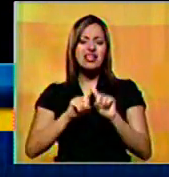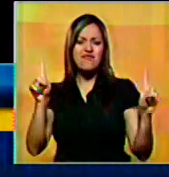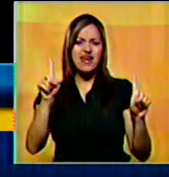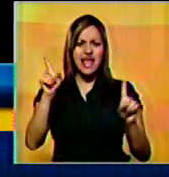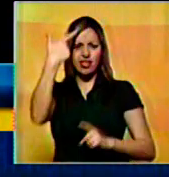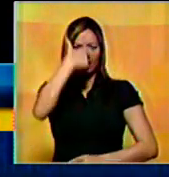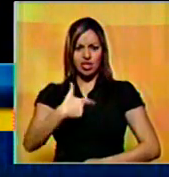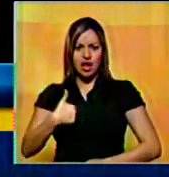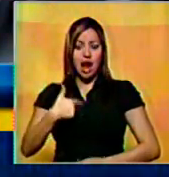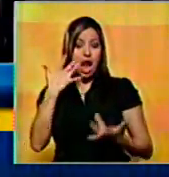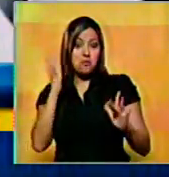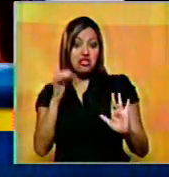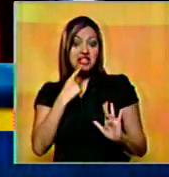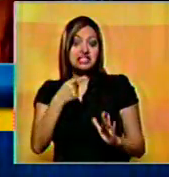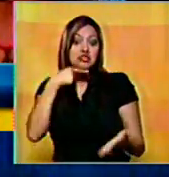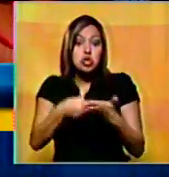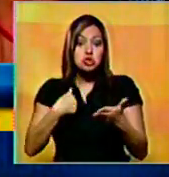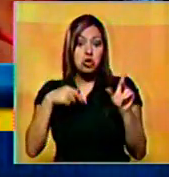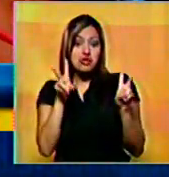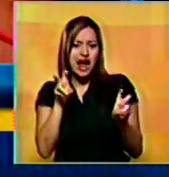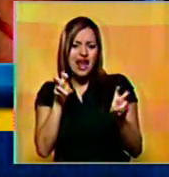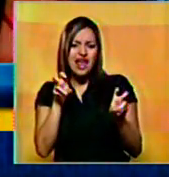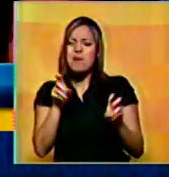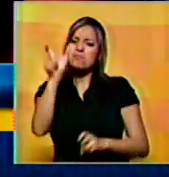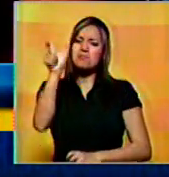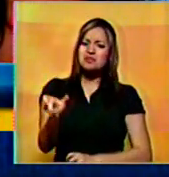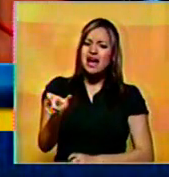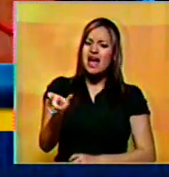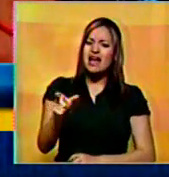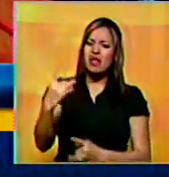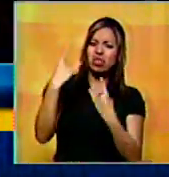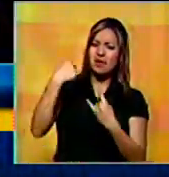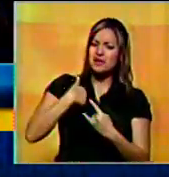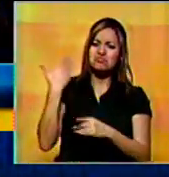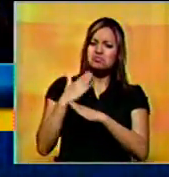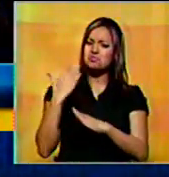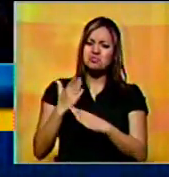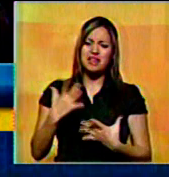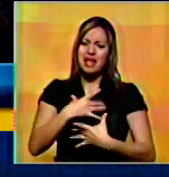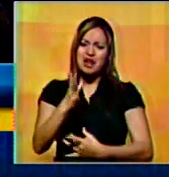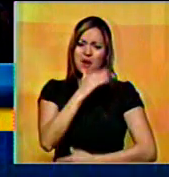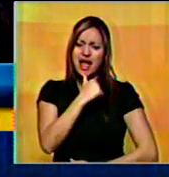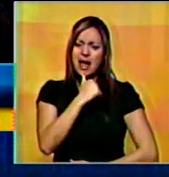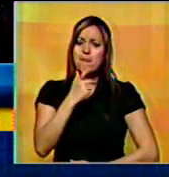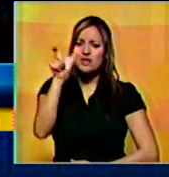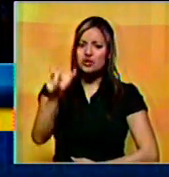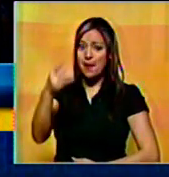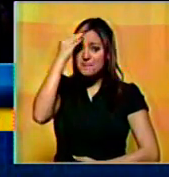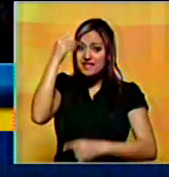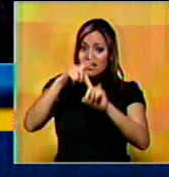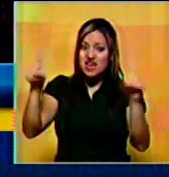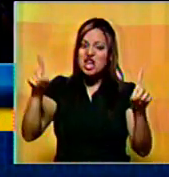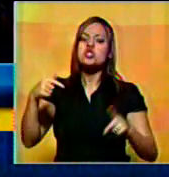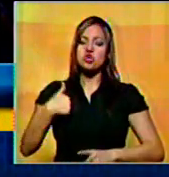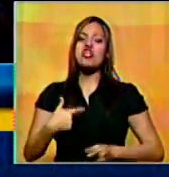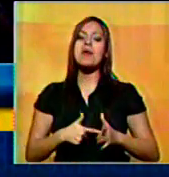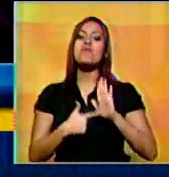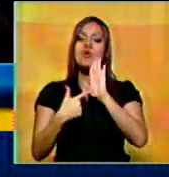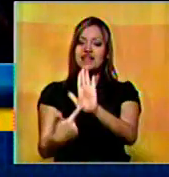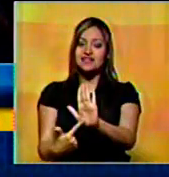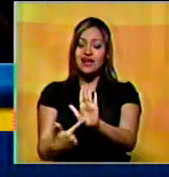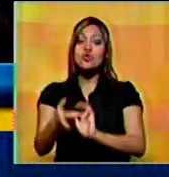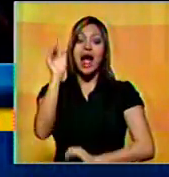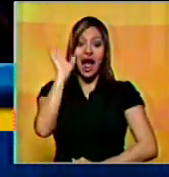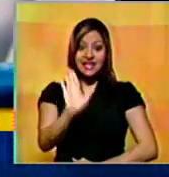diferente, quizás extraña. Las frivolidades de verdad a mí no me interesan. Y aunque muchos piensen lo contrario, yo les voy a demostrar que